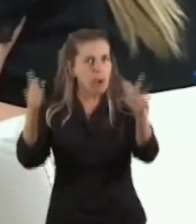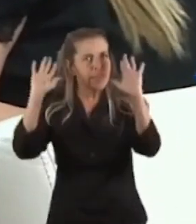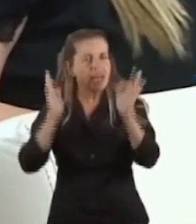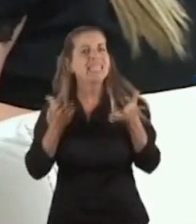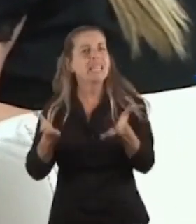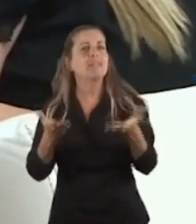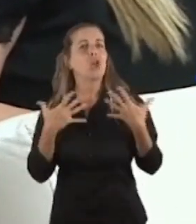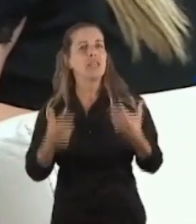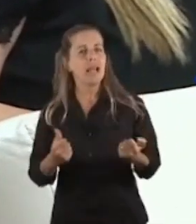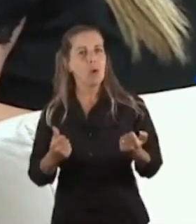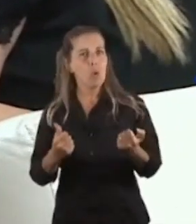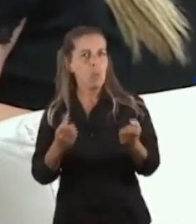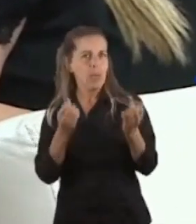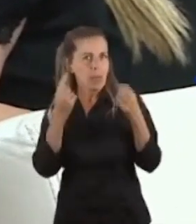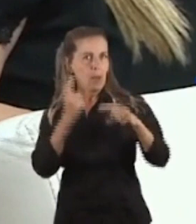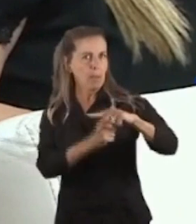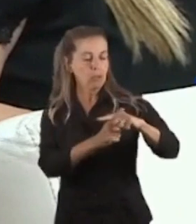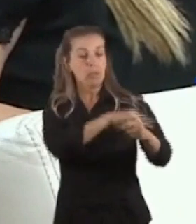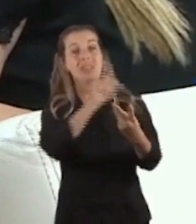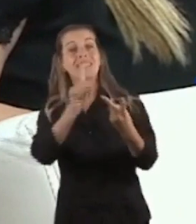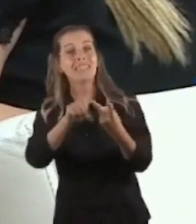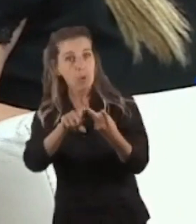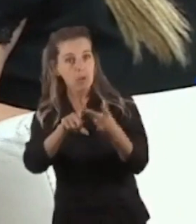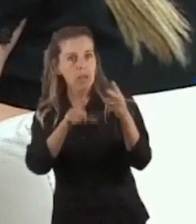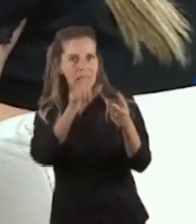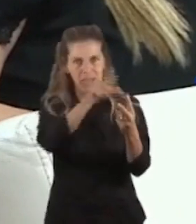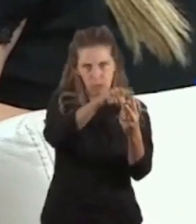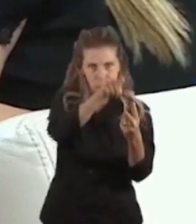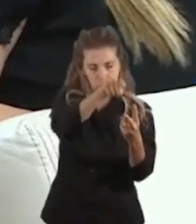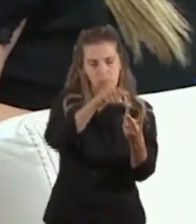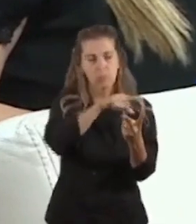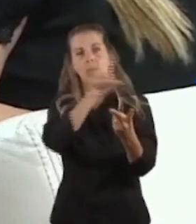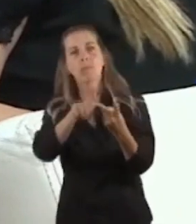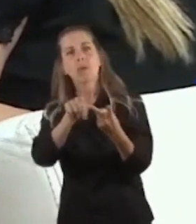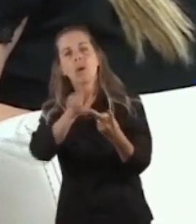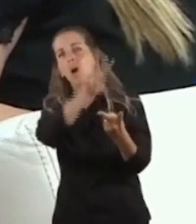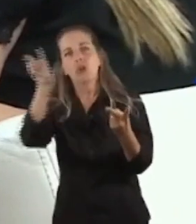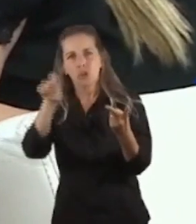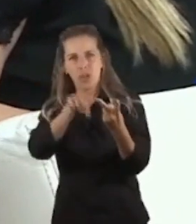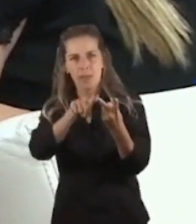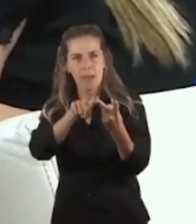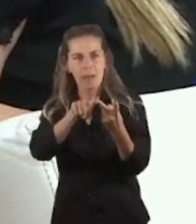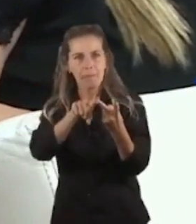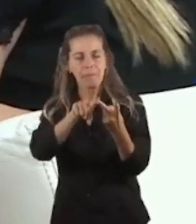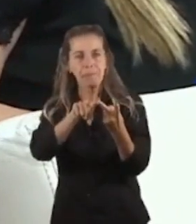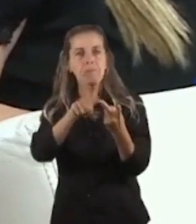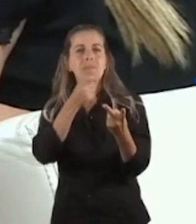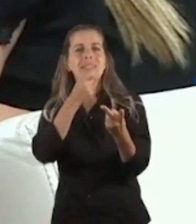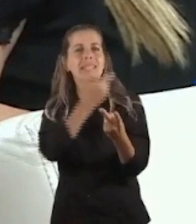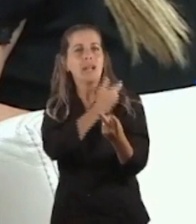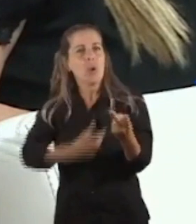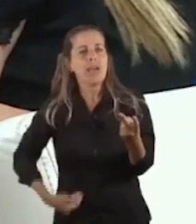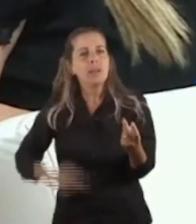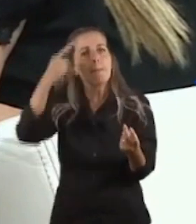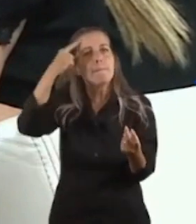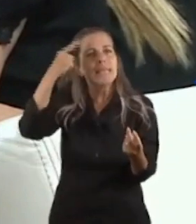acuerdo a como se haga y la segunda eso tiene que ver con su anuncio es otro tema y es si el gobierno tiene previsto hacer